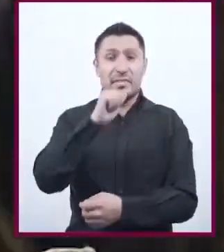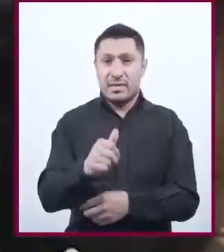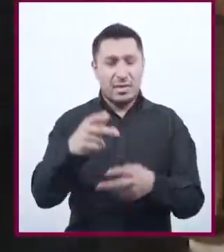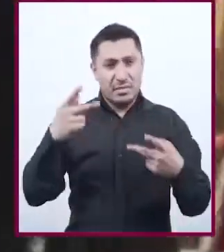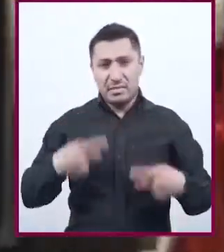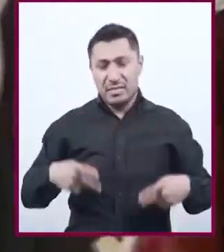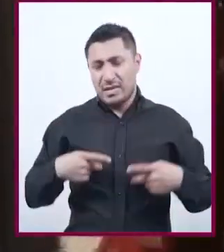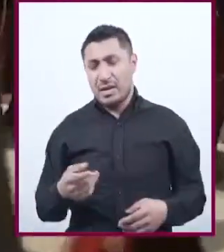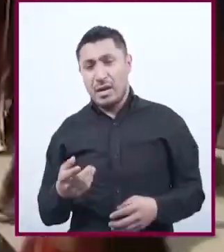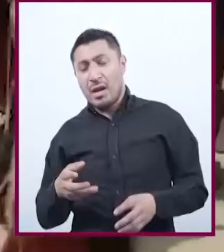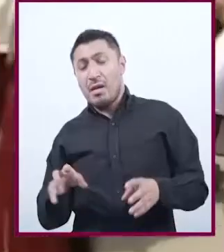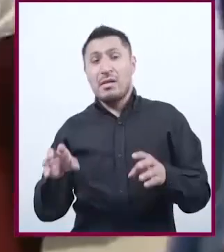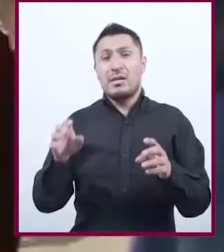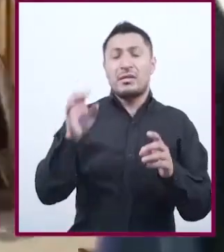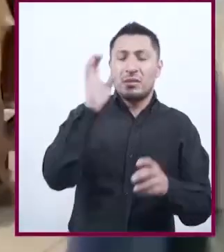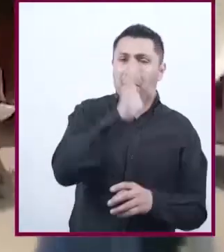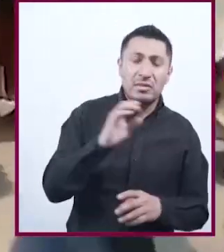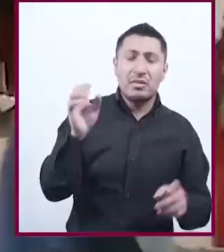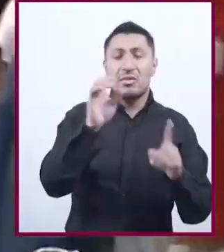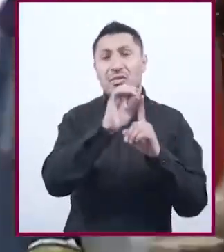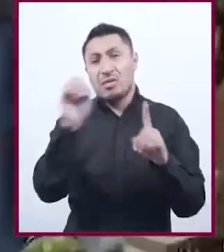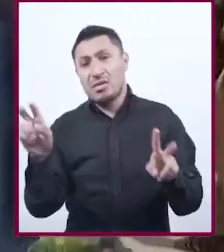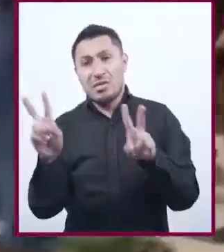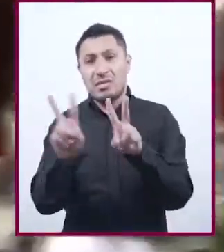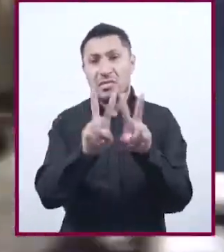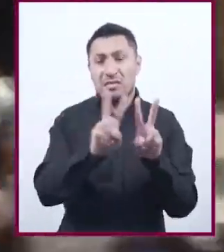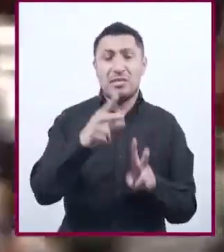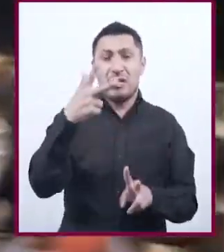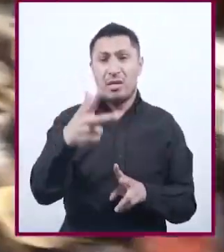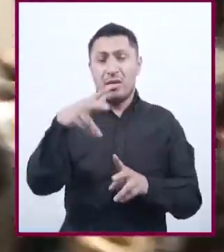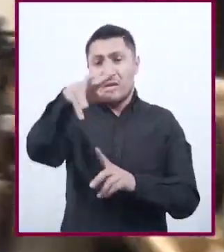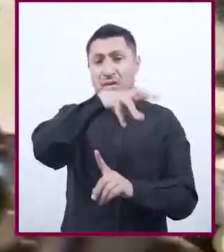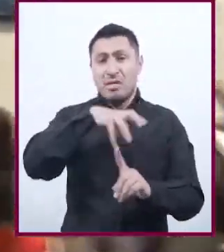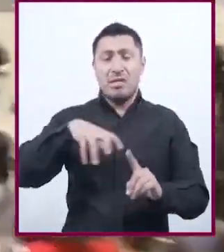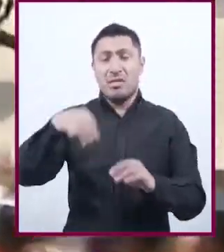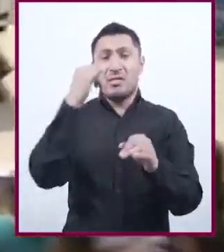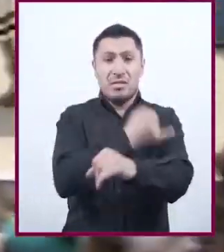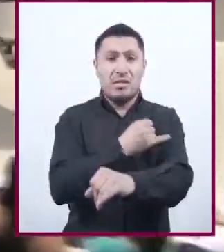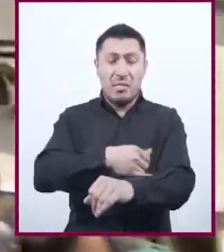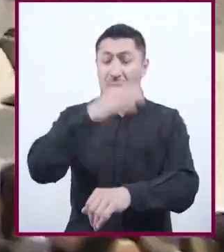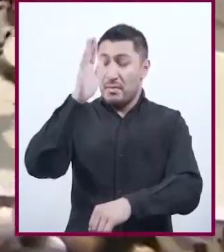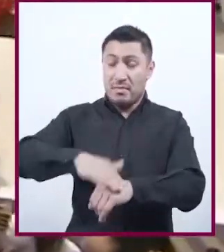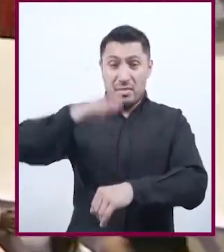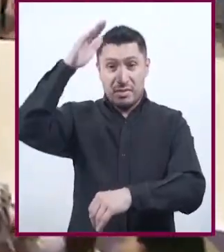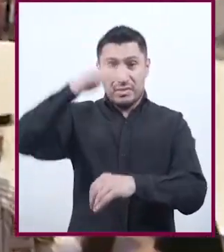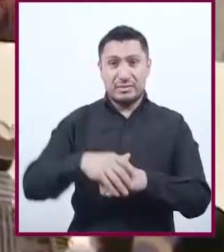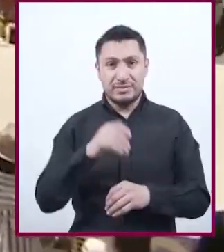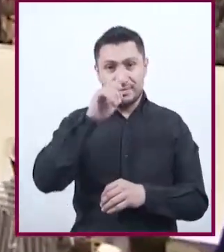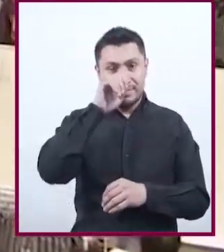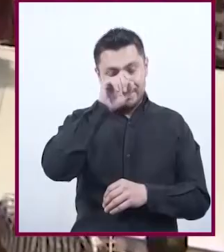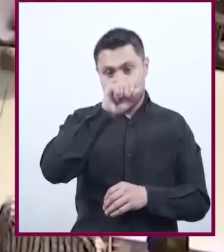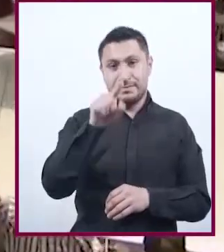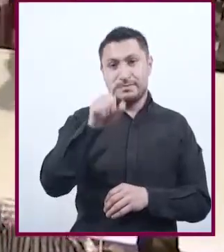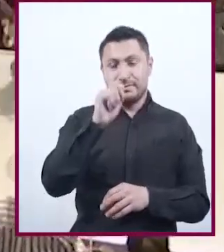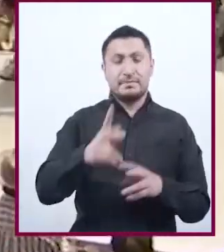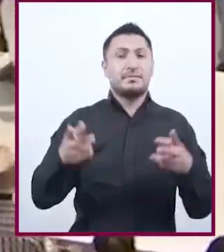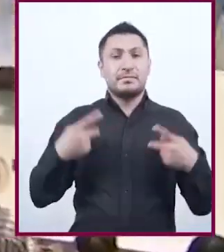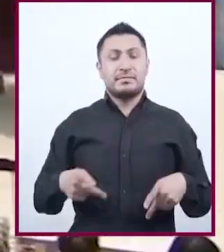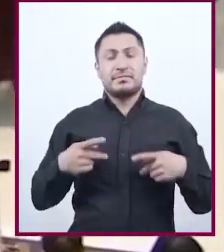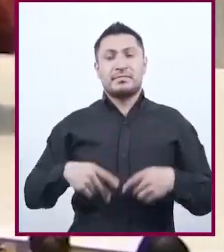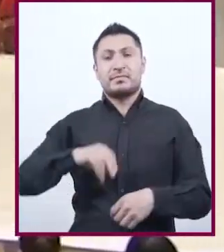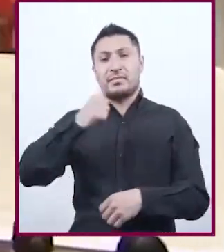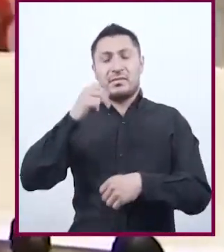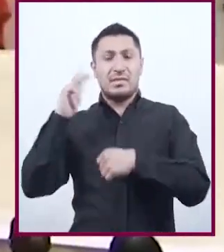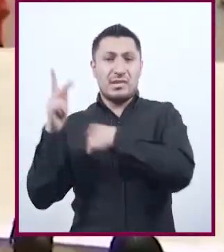Protagonistas y colados, curiosos y organizadores, vecinos de los 8 barrios de Iztapalapa y más allá. Incluso gente de